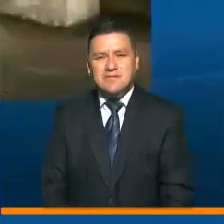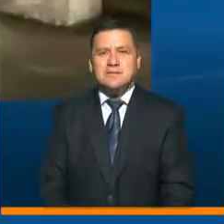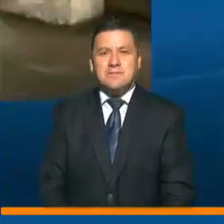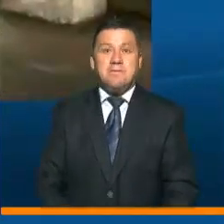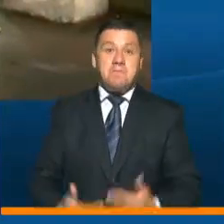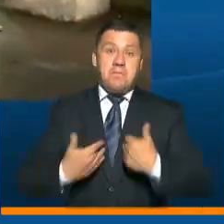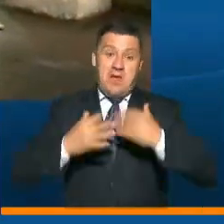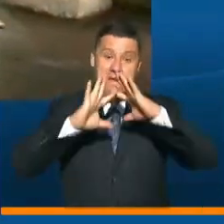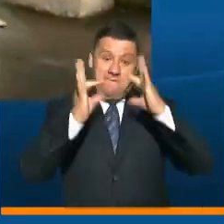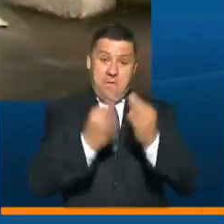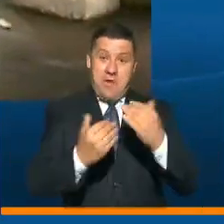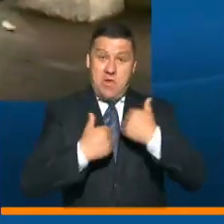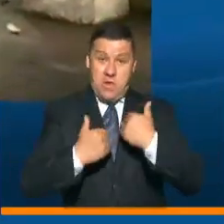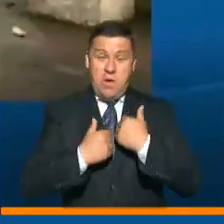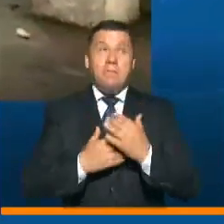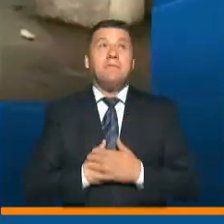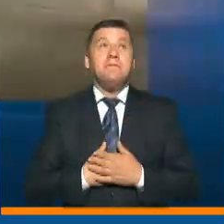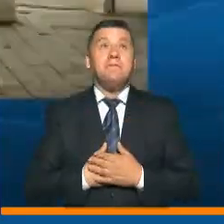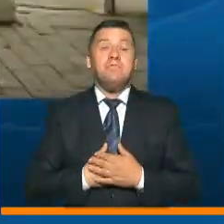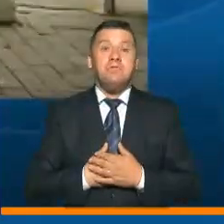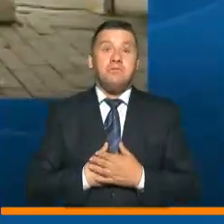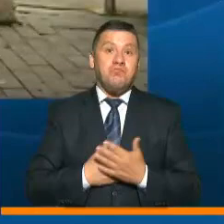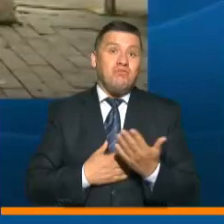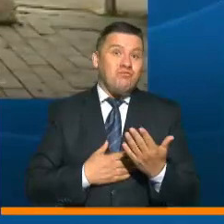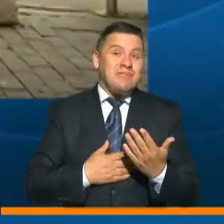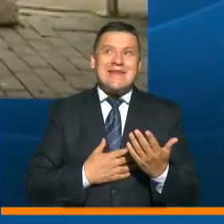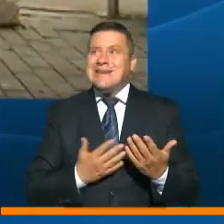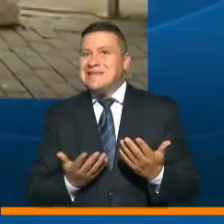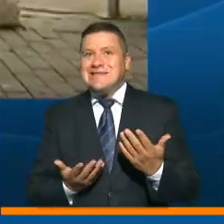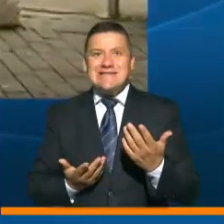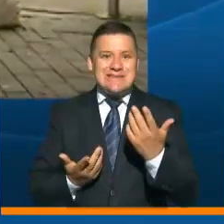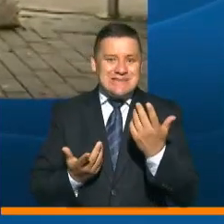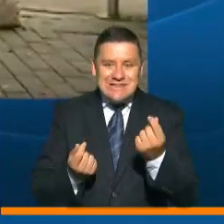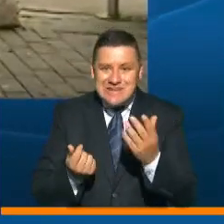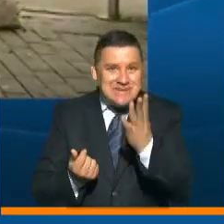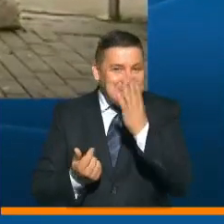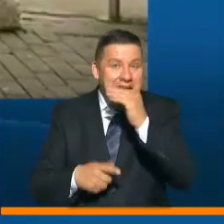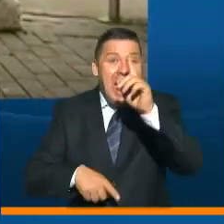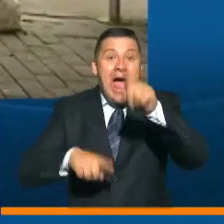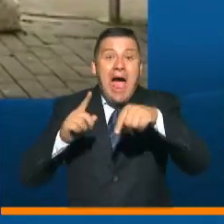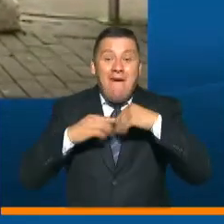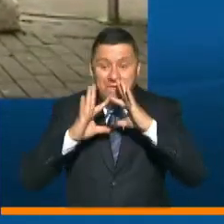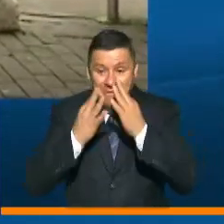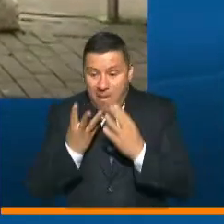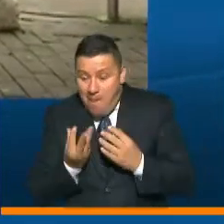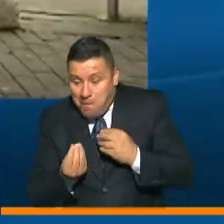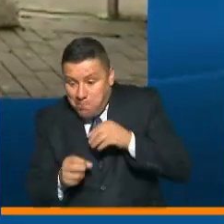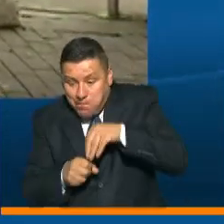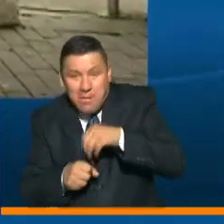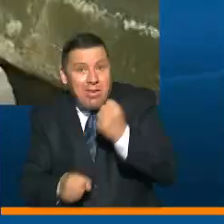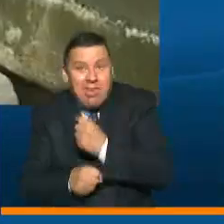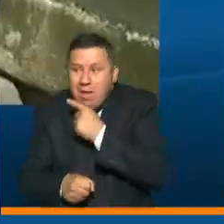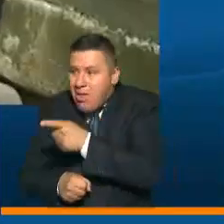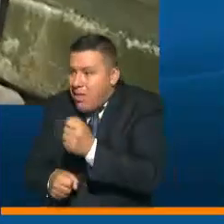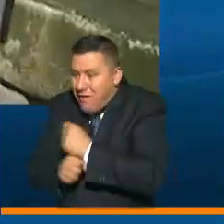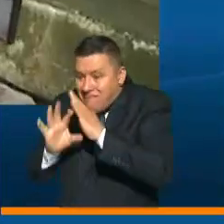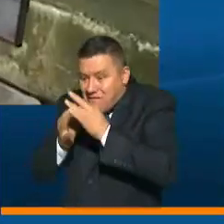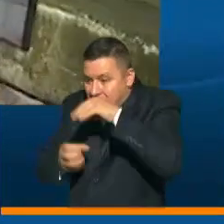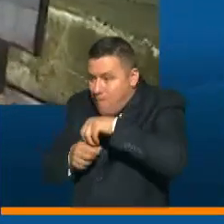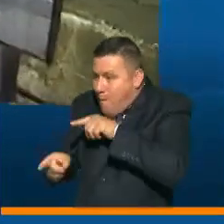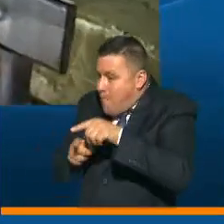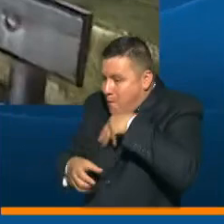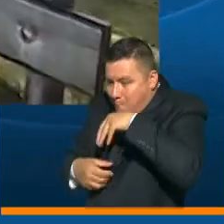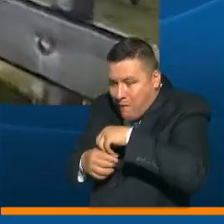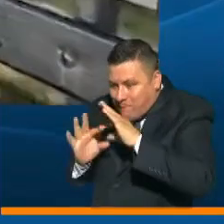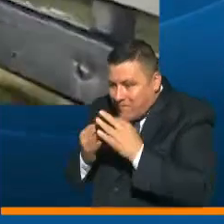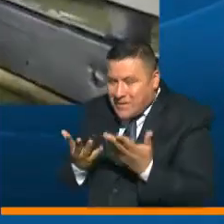Mi familia y yo nos tuvimos que ver pues afectados porque varios miembros pues quedaron sin trabajo, pues, porque